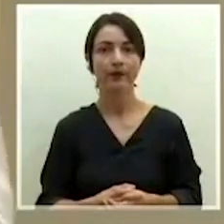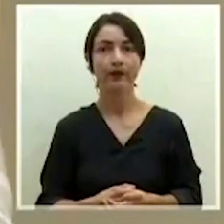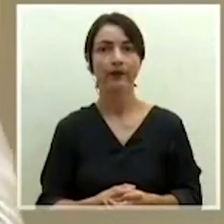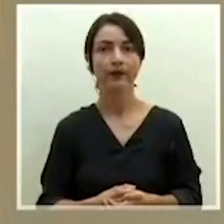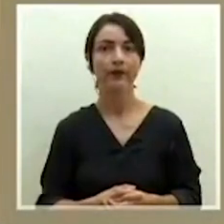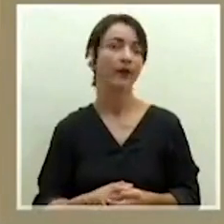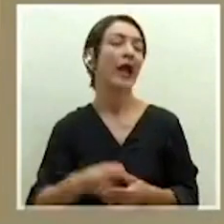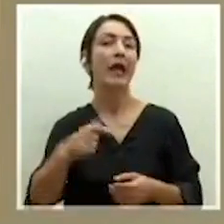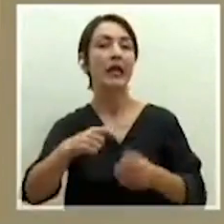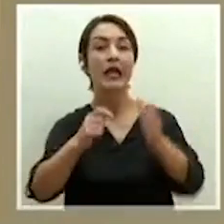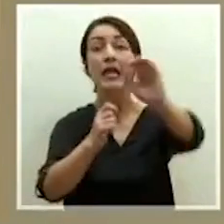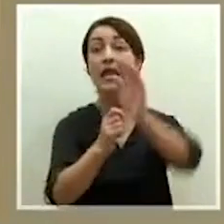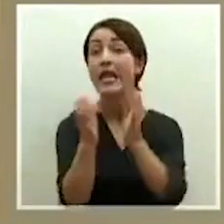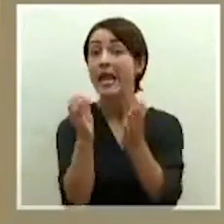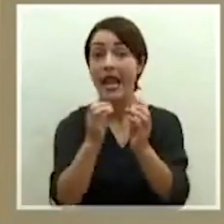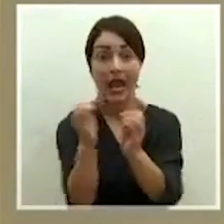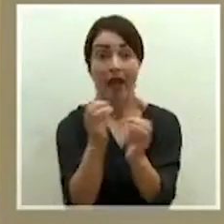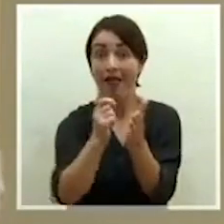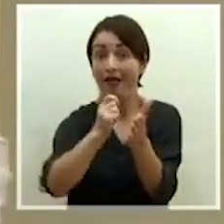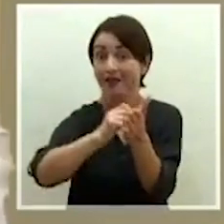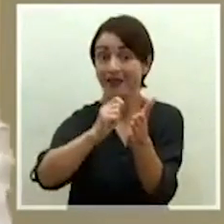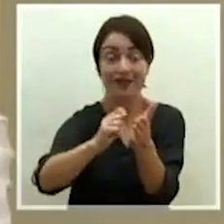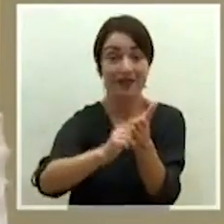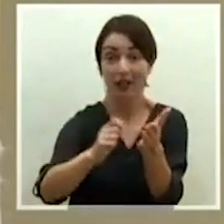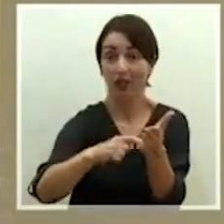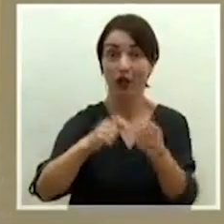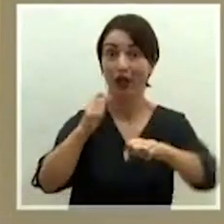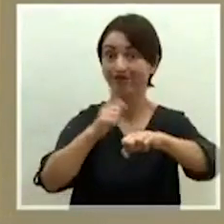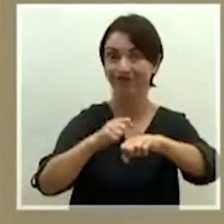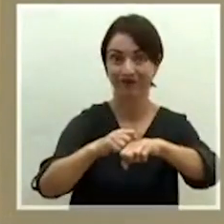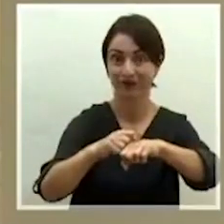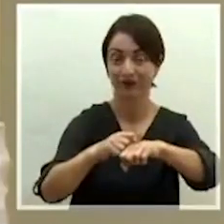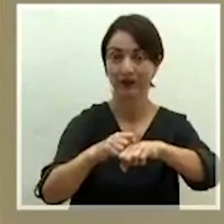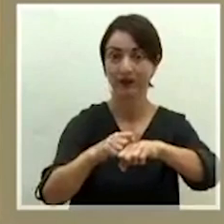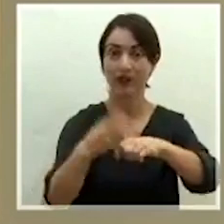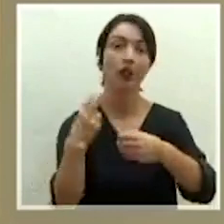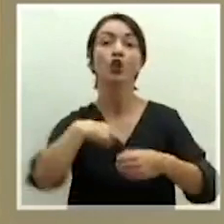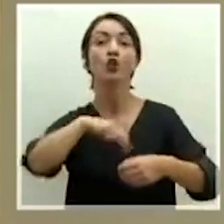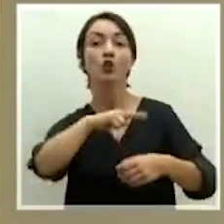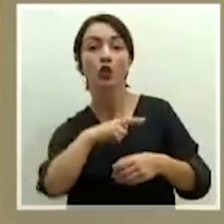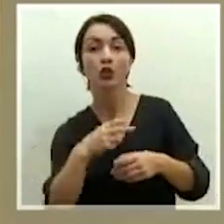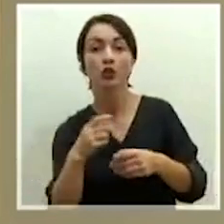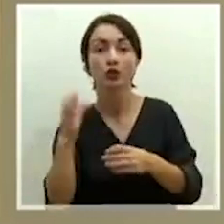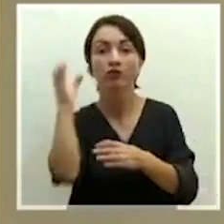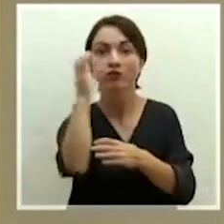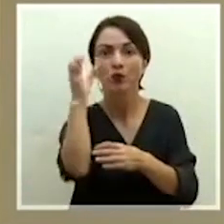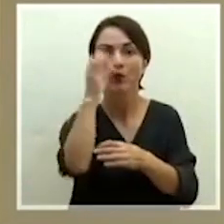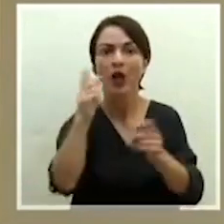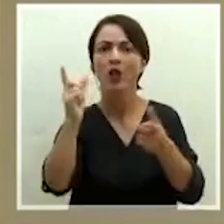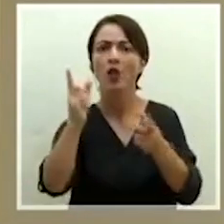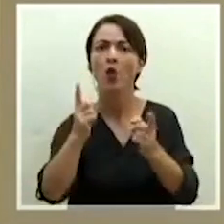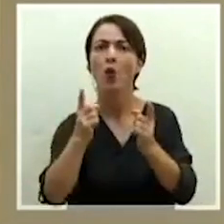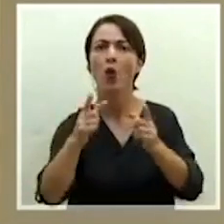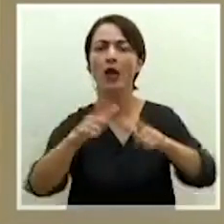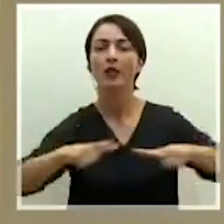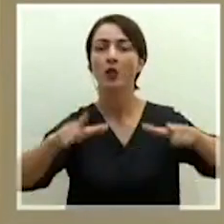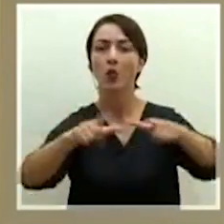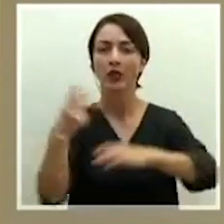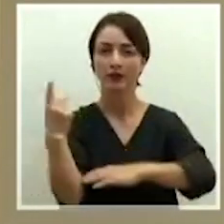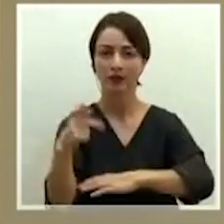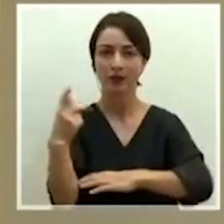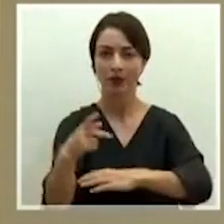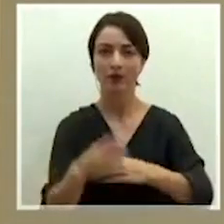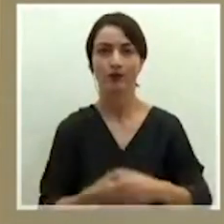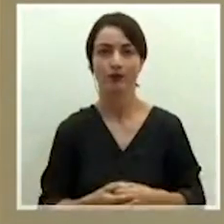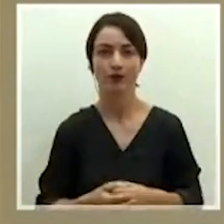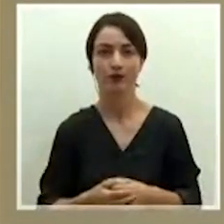Aquí nada está escrito en piedra. Es decir, si bien es cierto, estamos estratificando las zonas de riesgo, pues,